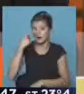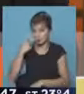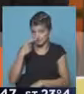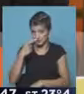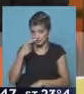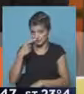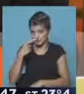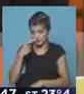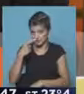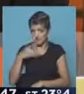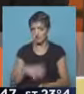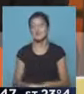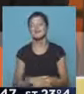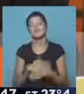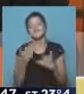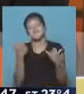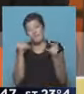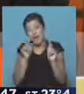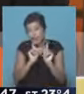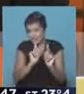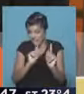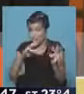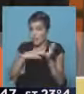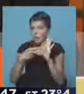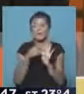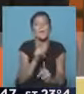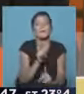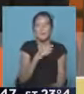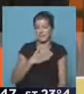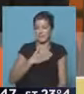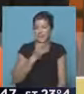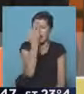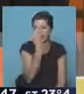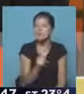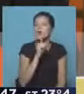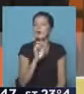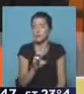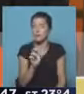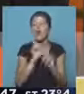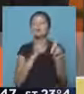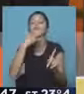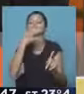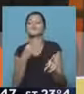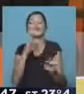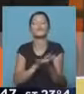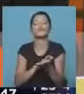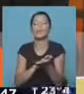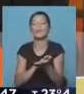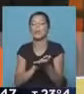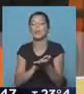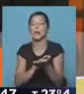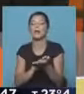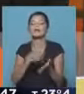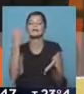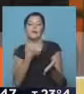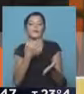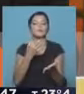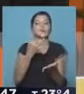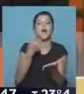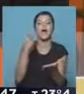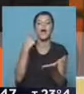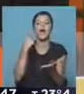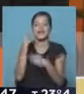por ahí ese es el problema no va a comandar particularmente cuestiones que tengan que ver con la inmigración